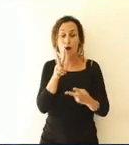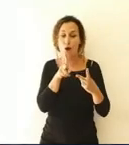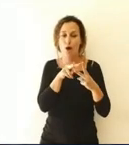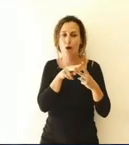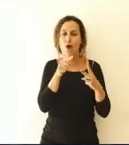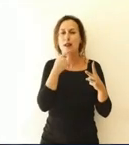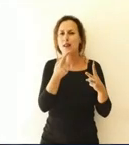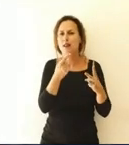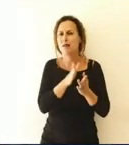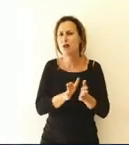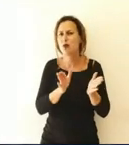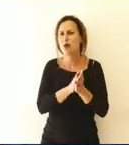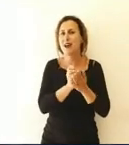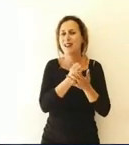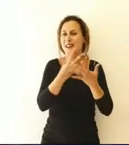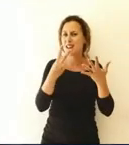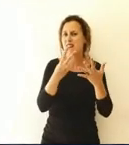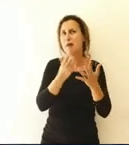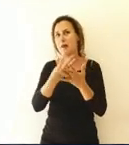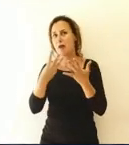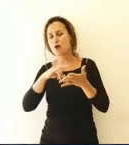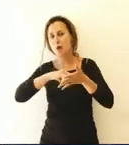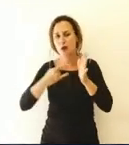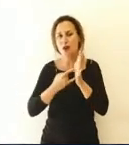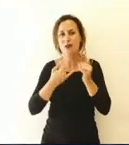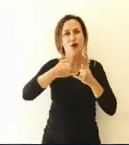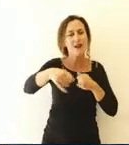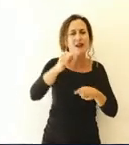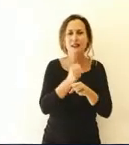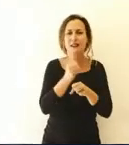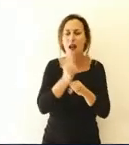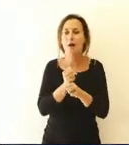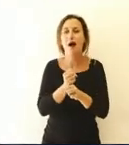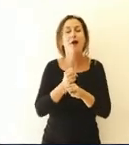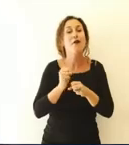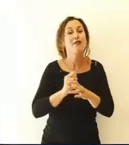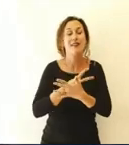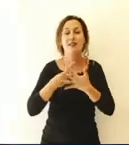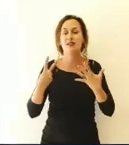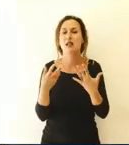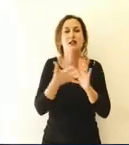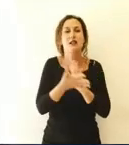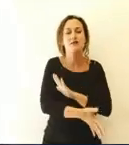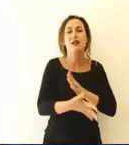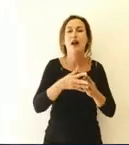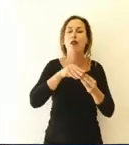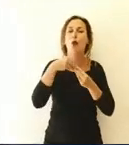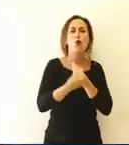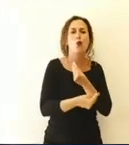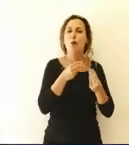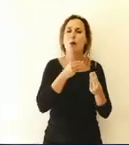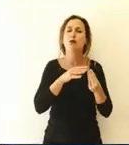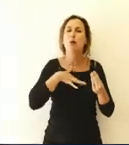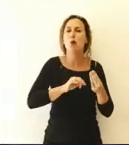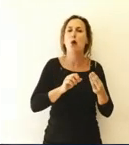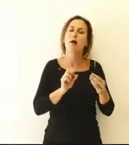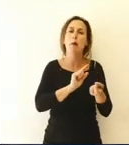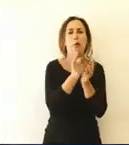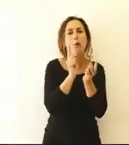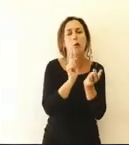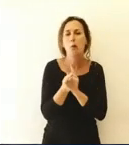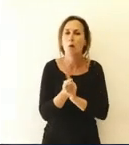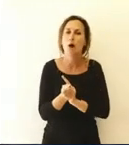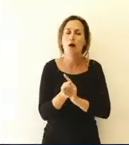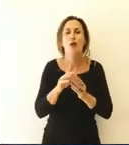18 proyectos, 67 líneas. Esto debe de ser un documento vivo, era cuestión de plazo, debe ser un documento